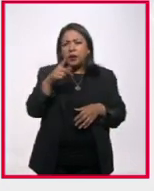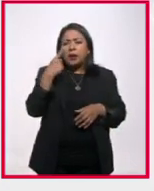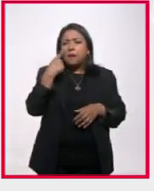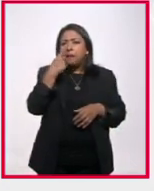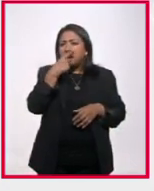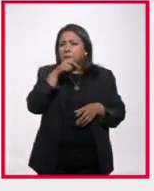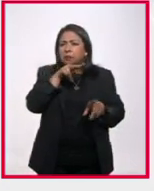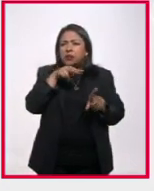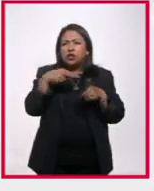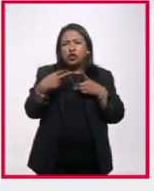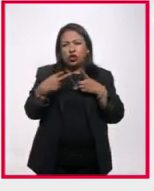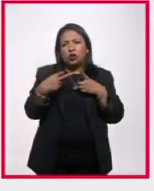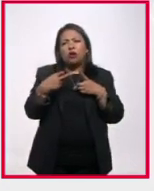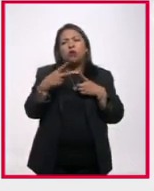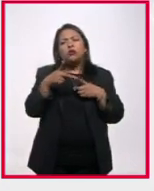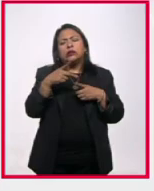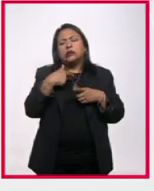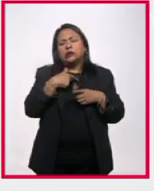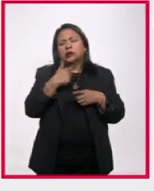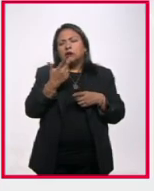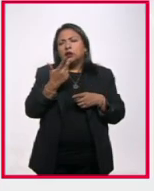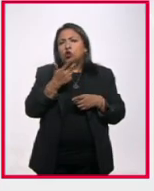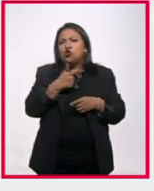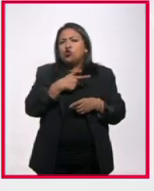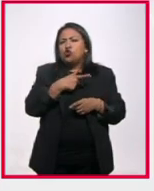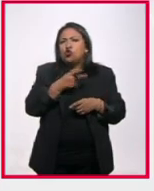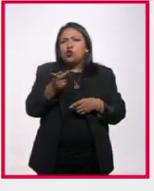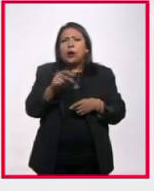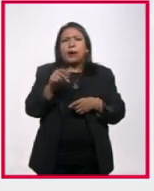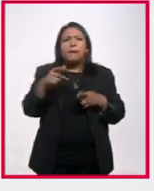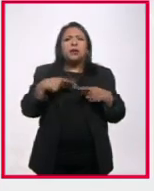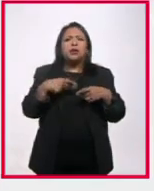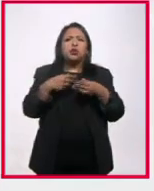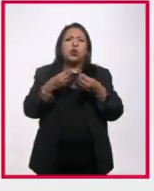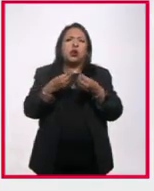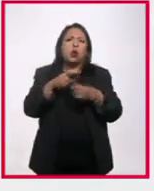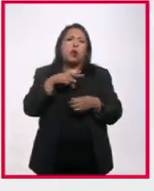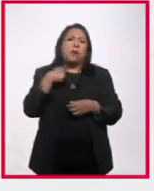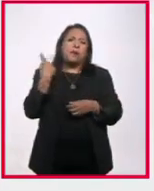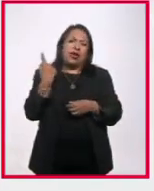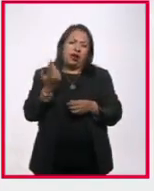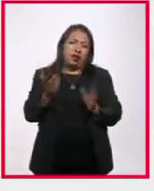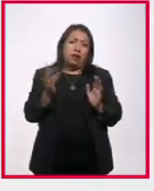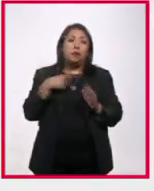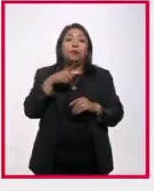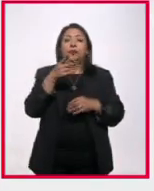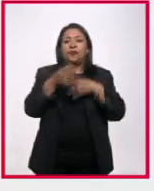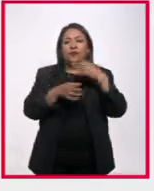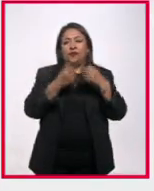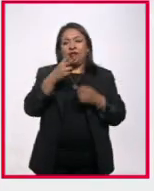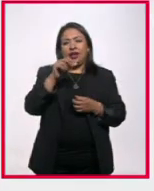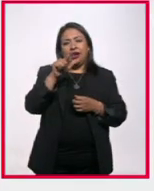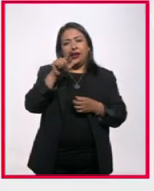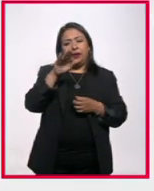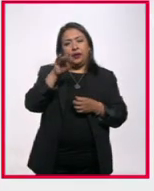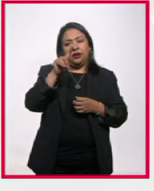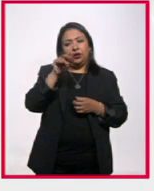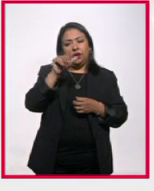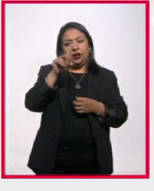mirada compasiva hacia los que pierden. Noticias 22, Alberto Aranda.